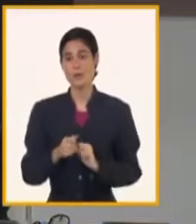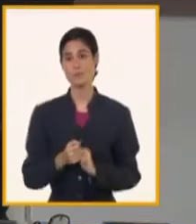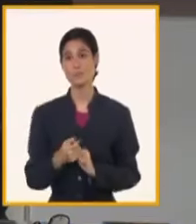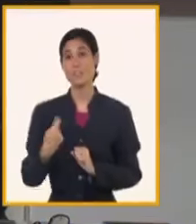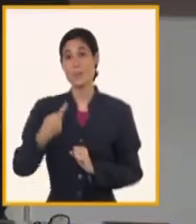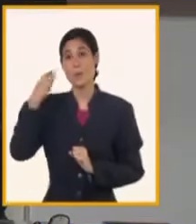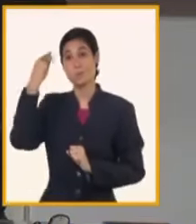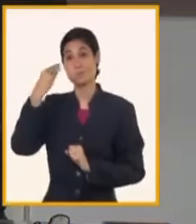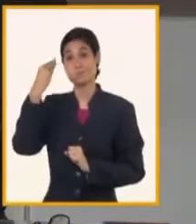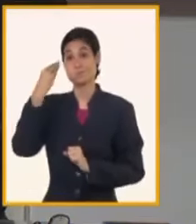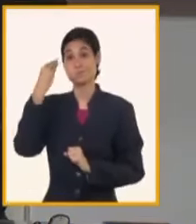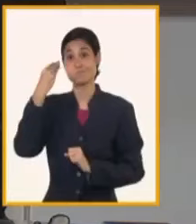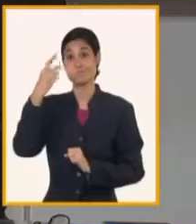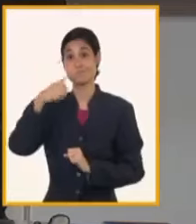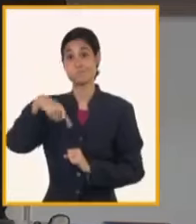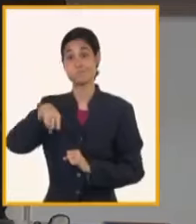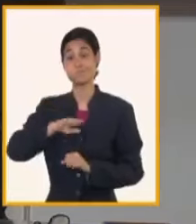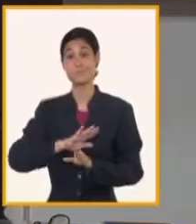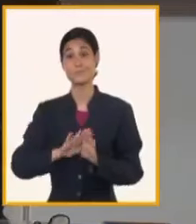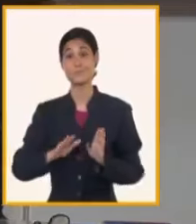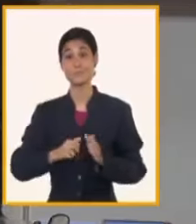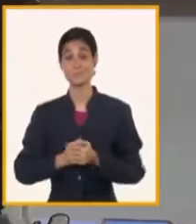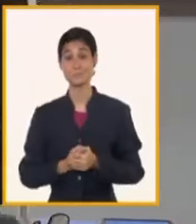eso hay que